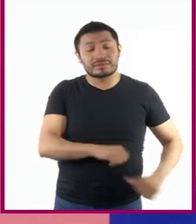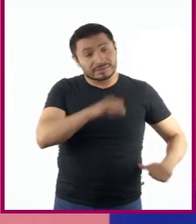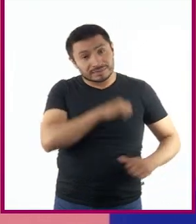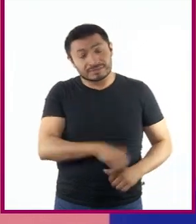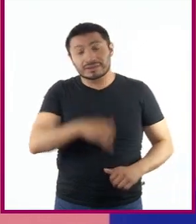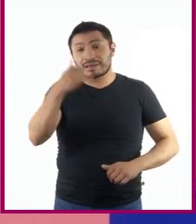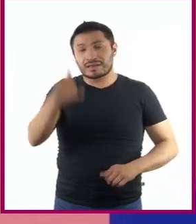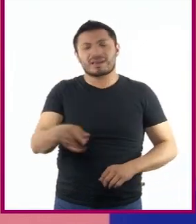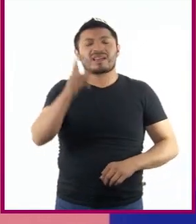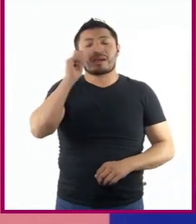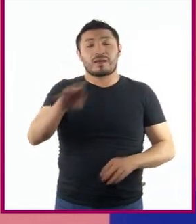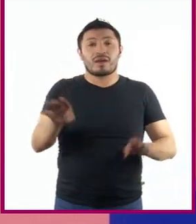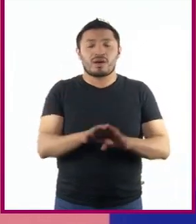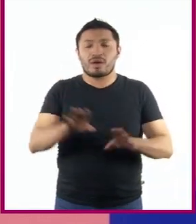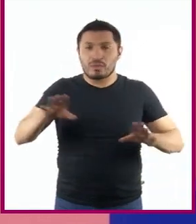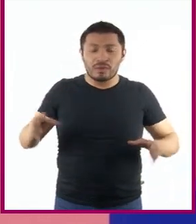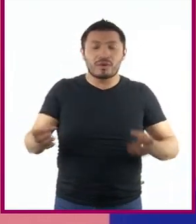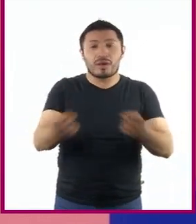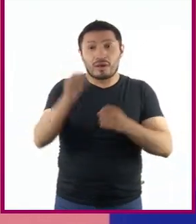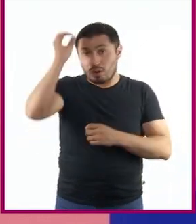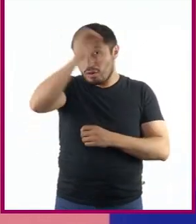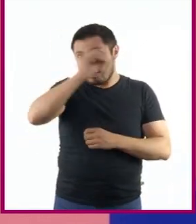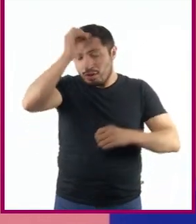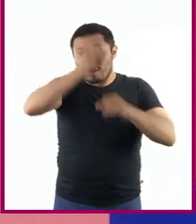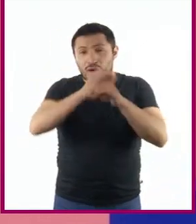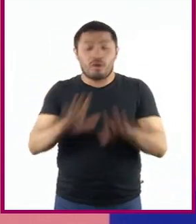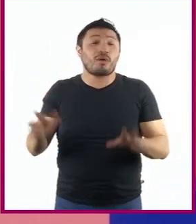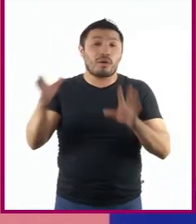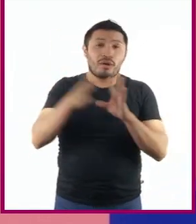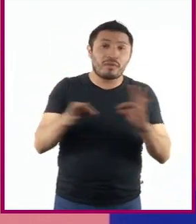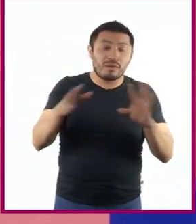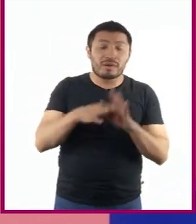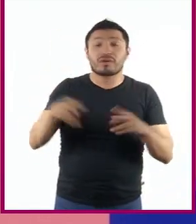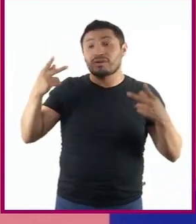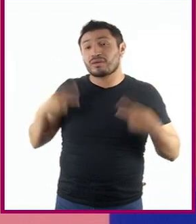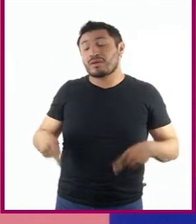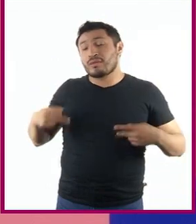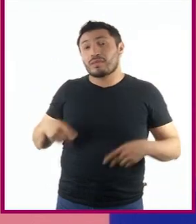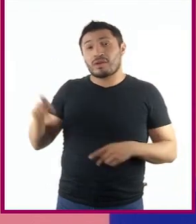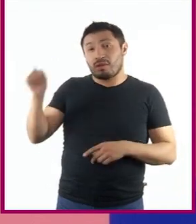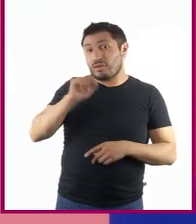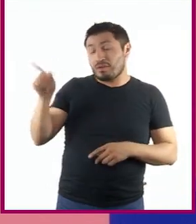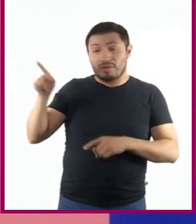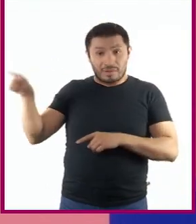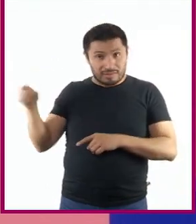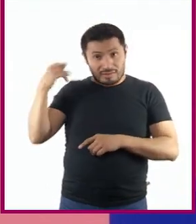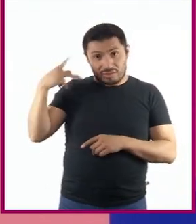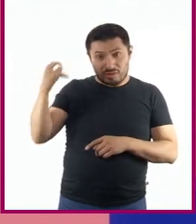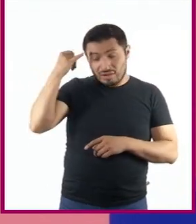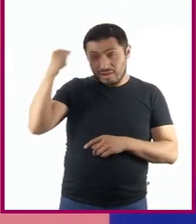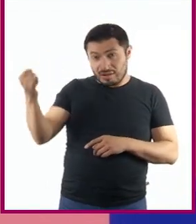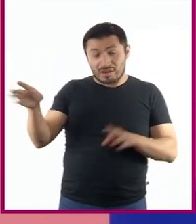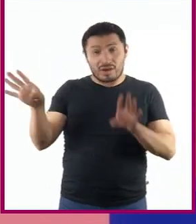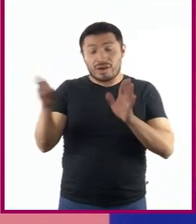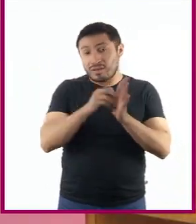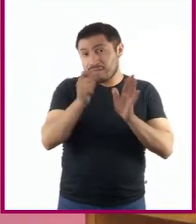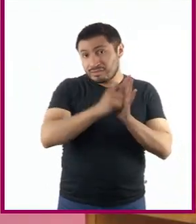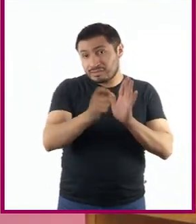rescatar opiniones, datos, explicaciones de una persona experta en el tema y acorde a la postura que intentamos